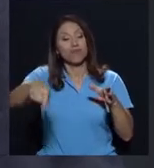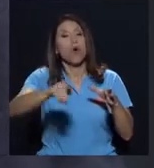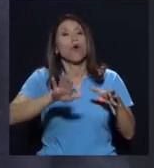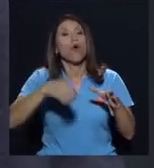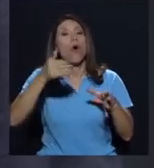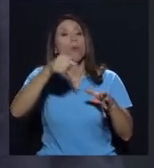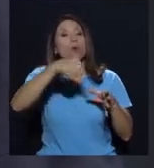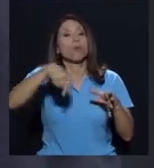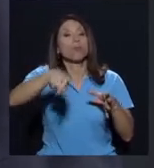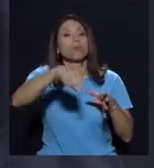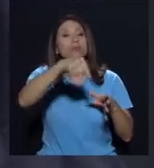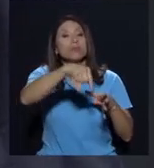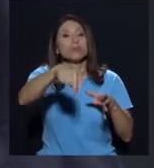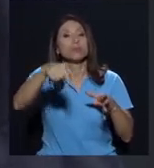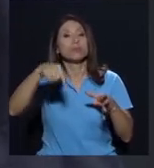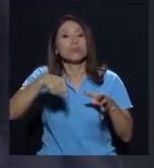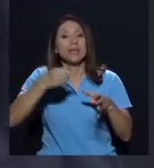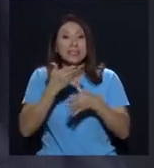parte de la solución